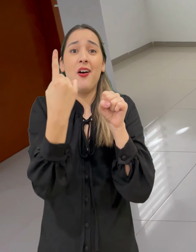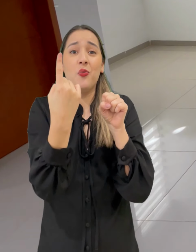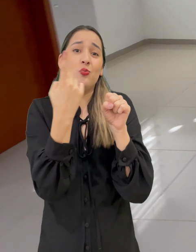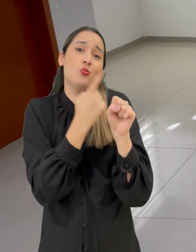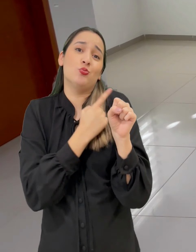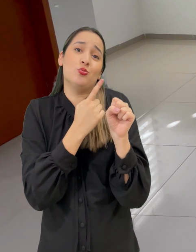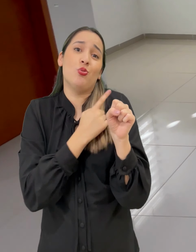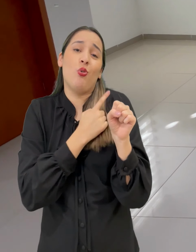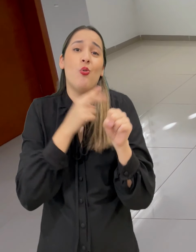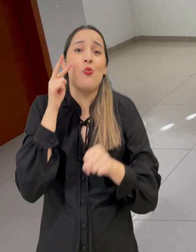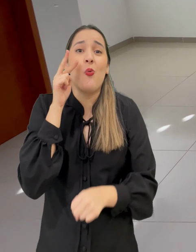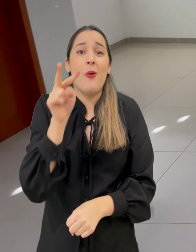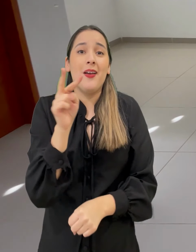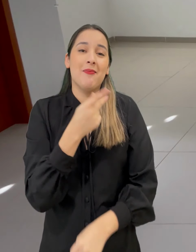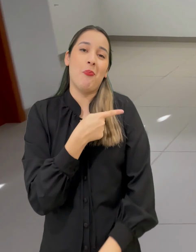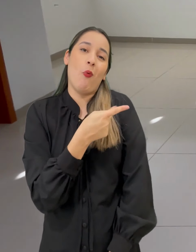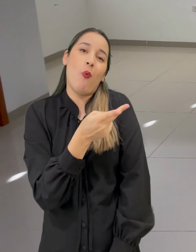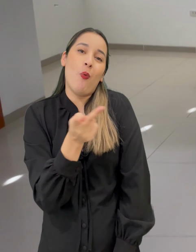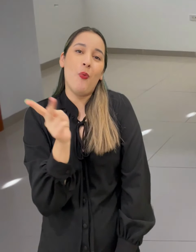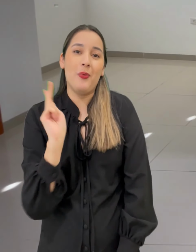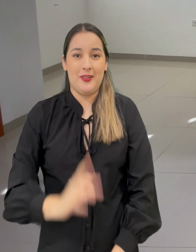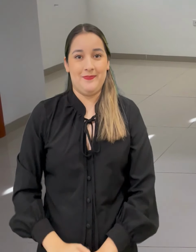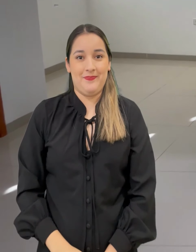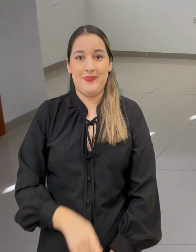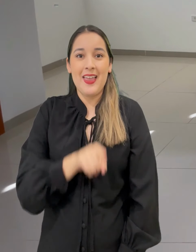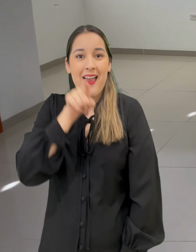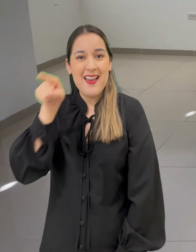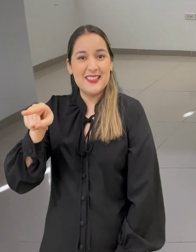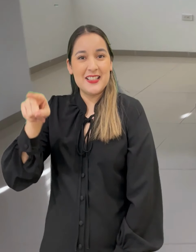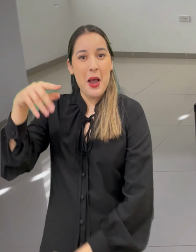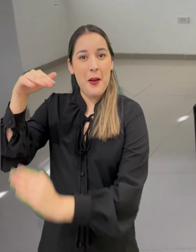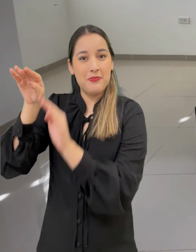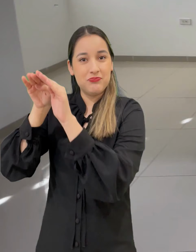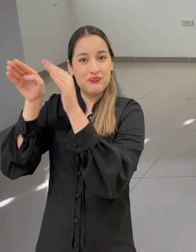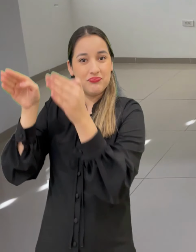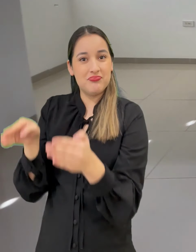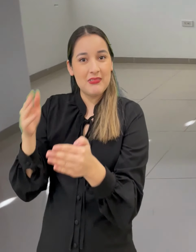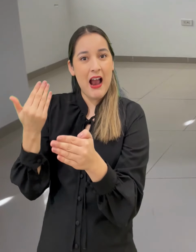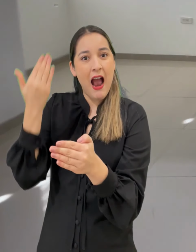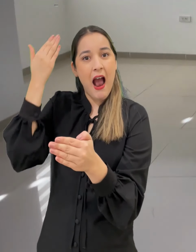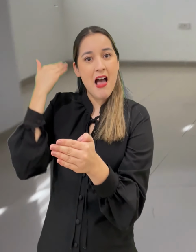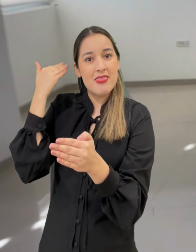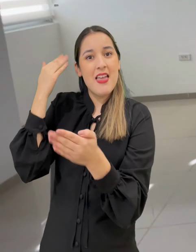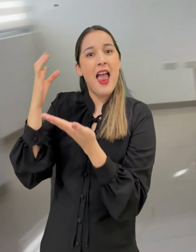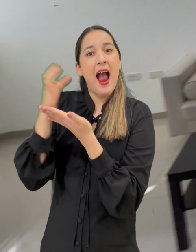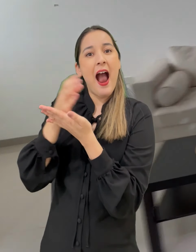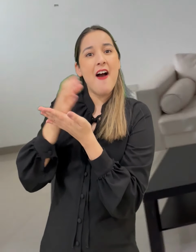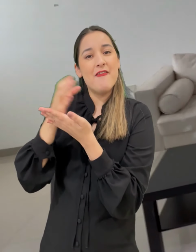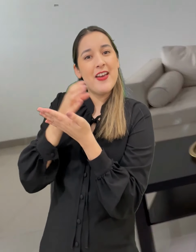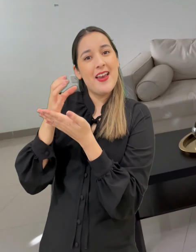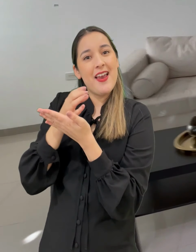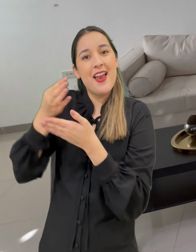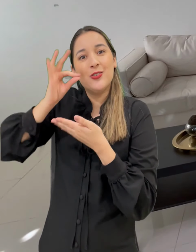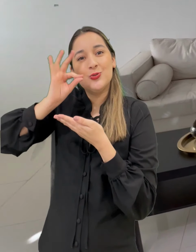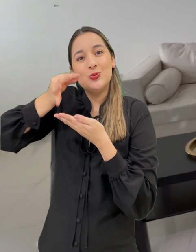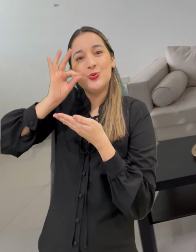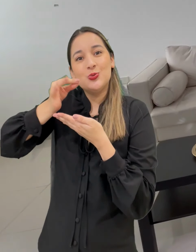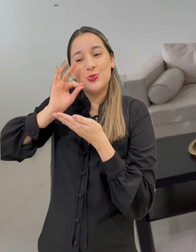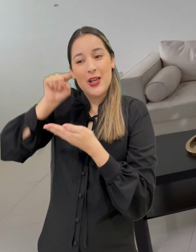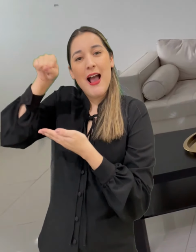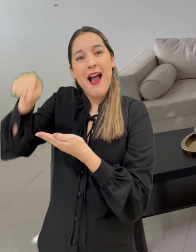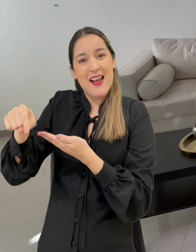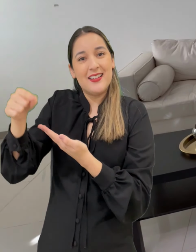solito el sillón pobrecito este mueble lo teníamos en algún momento como estación de café le habíamos puesto